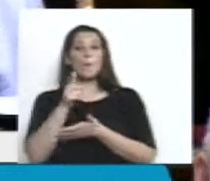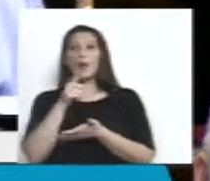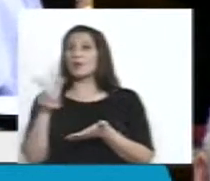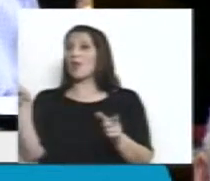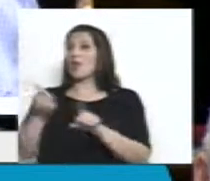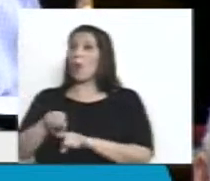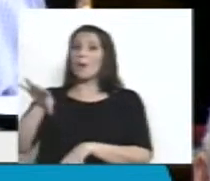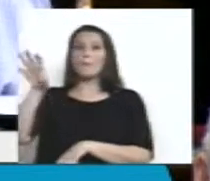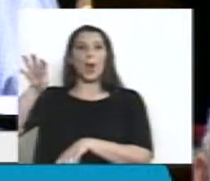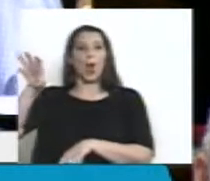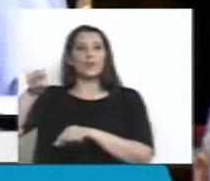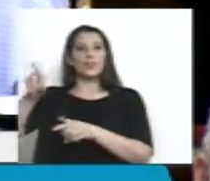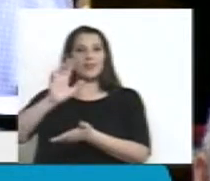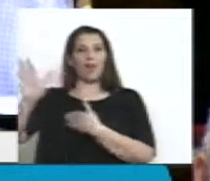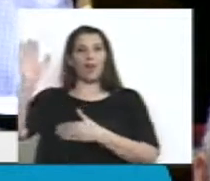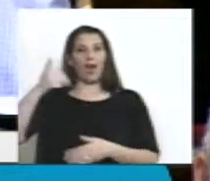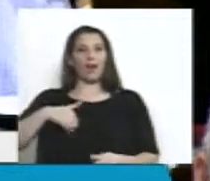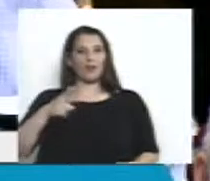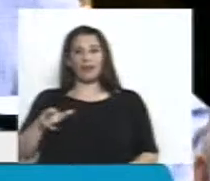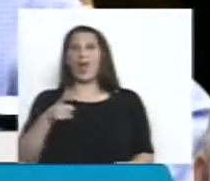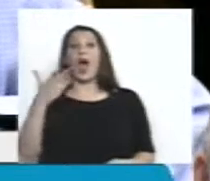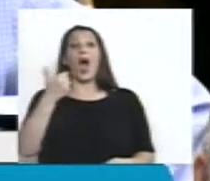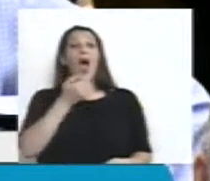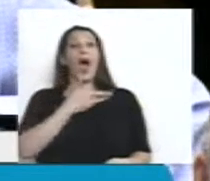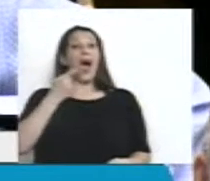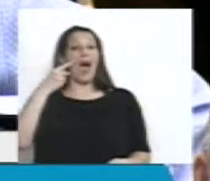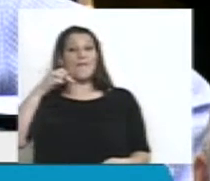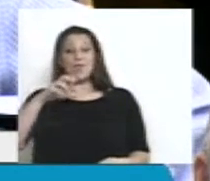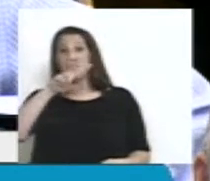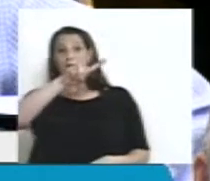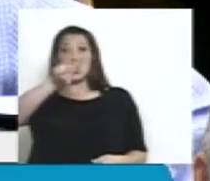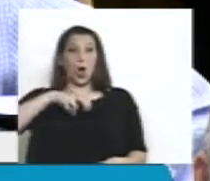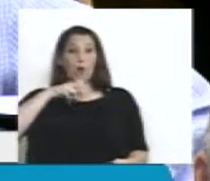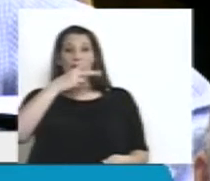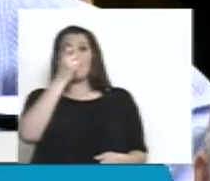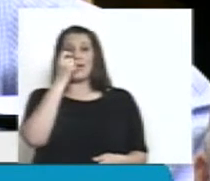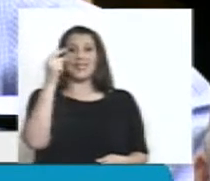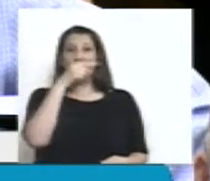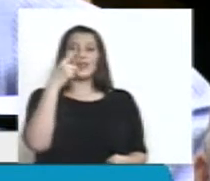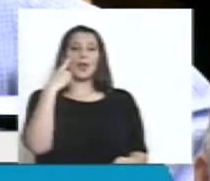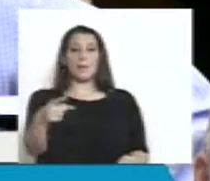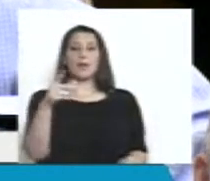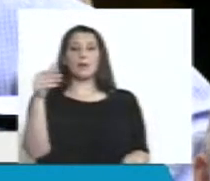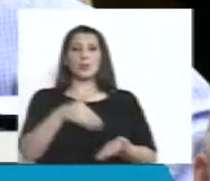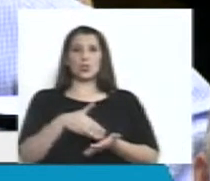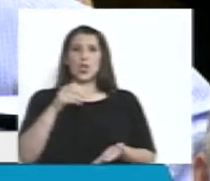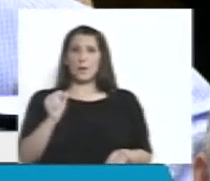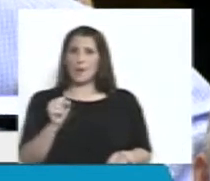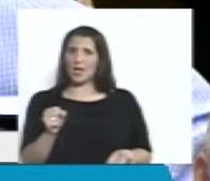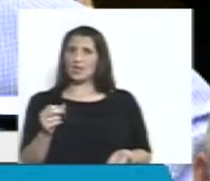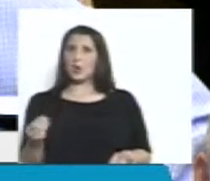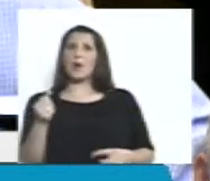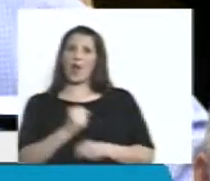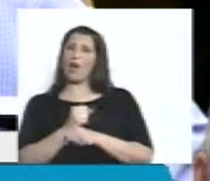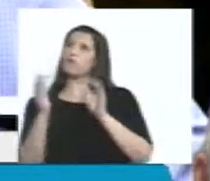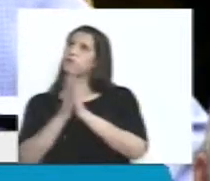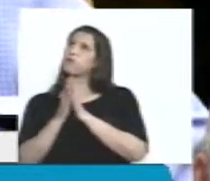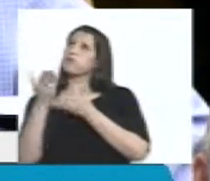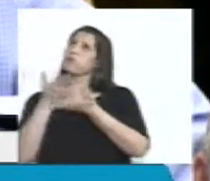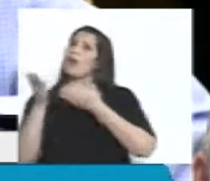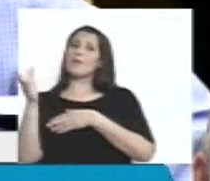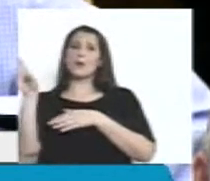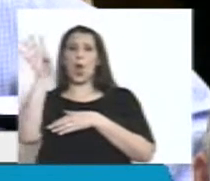La AFIP va a cobrar casi 27.000 millones de pesos de coparticipación federal.